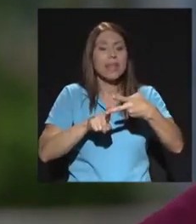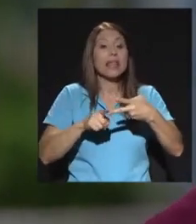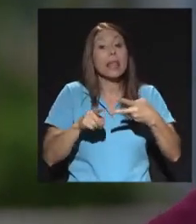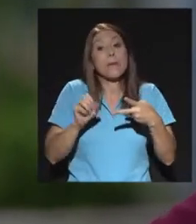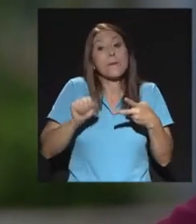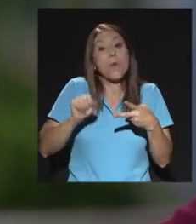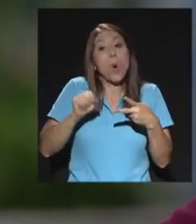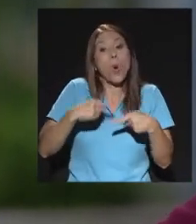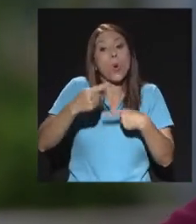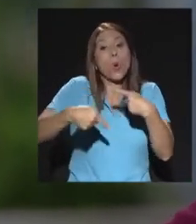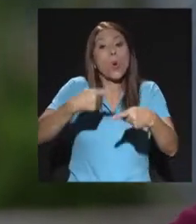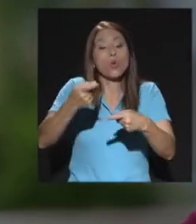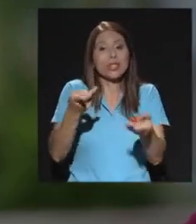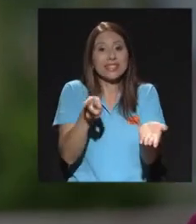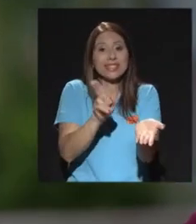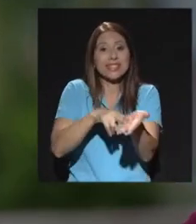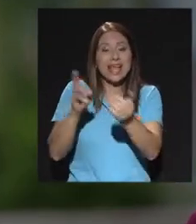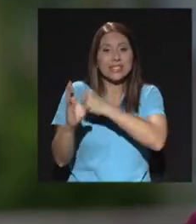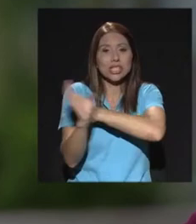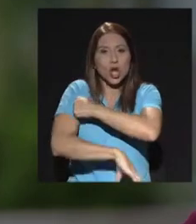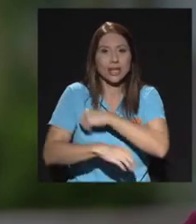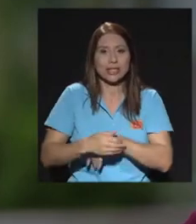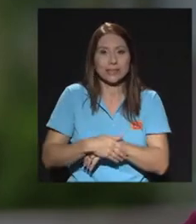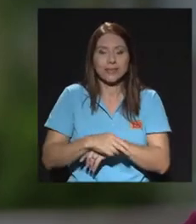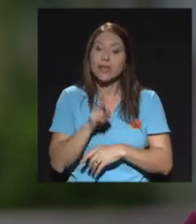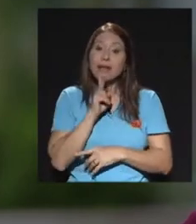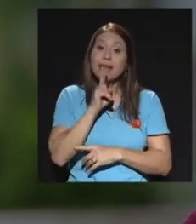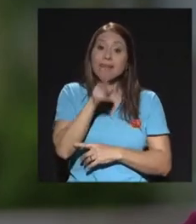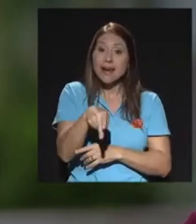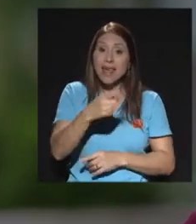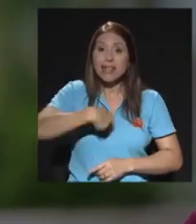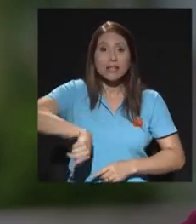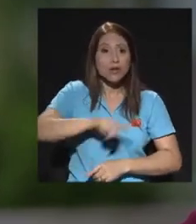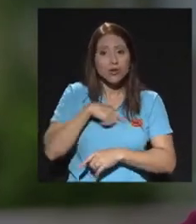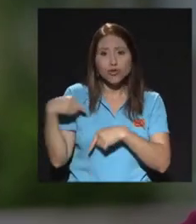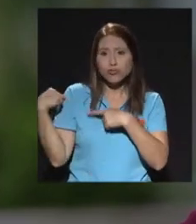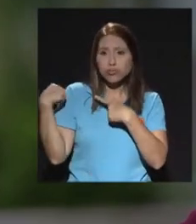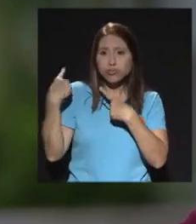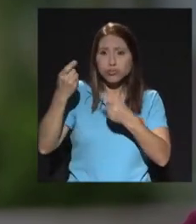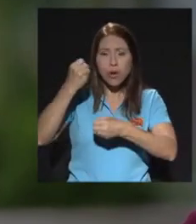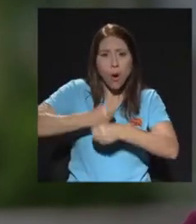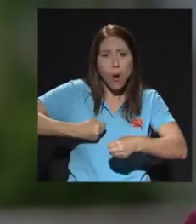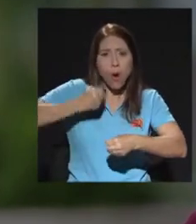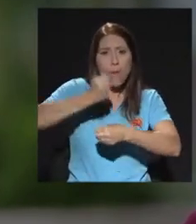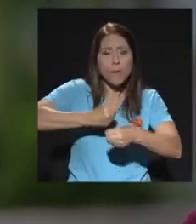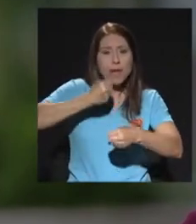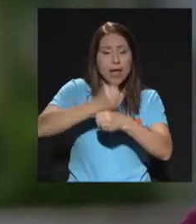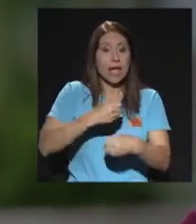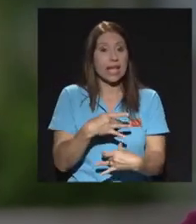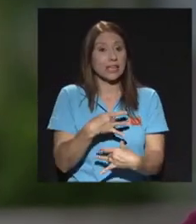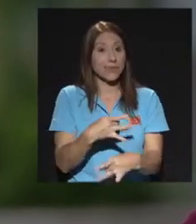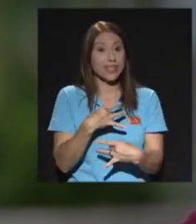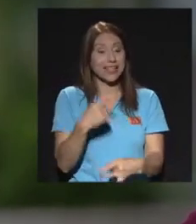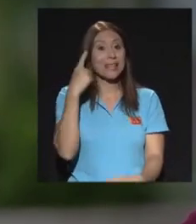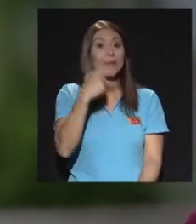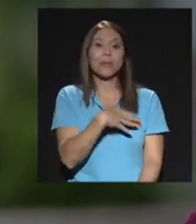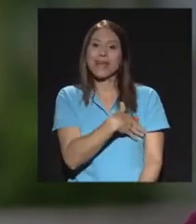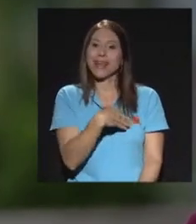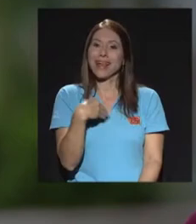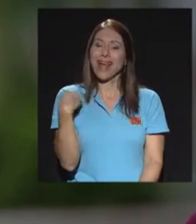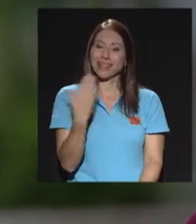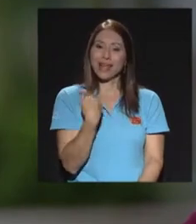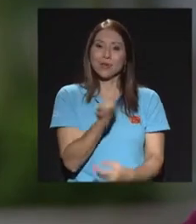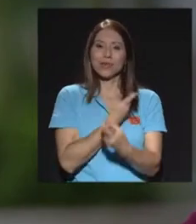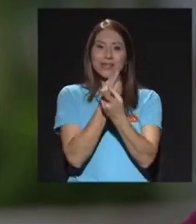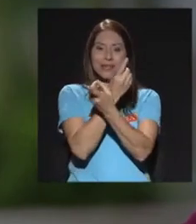eventuales sanciones. La realidad es que hemos venido operando, y es muy interesante porque me encanta la democracia que tenemos